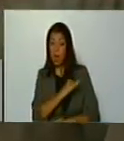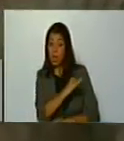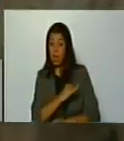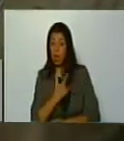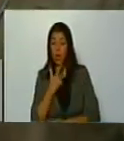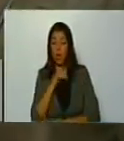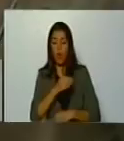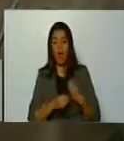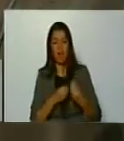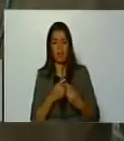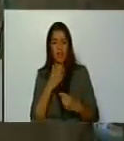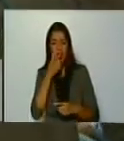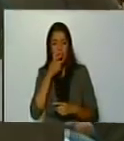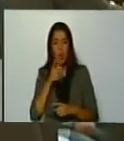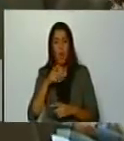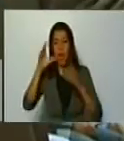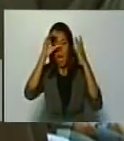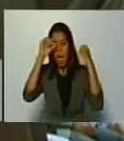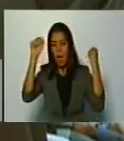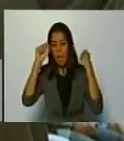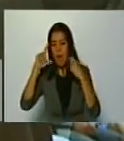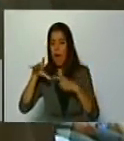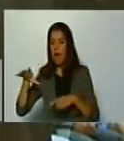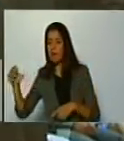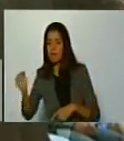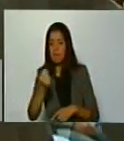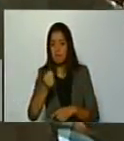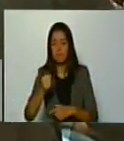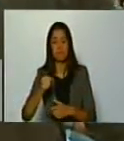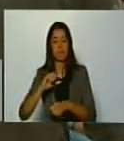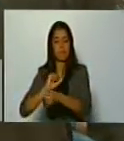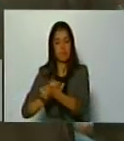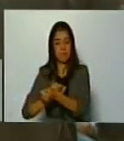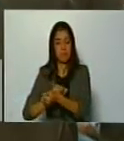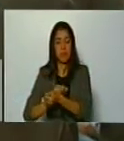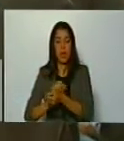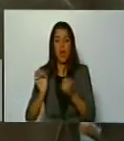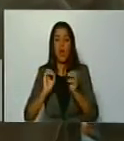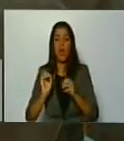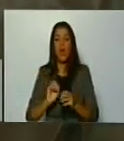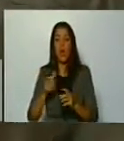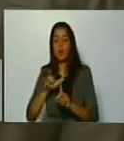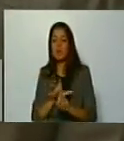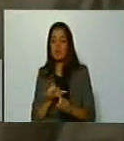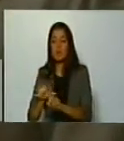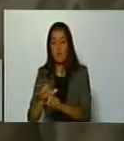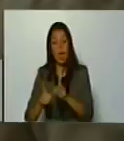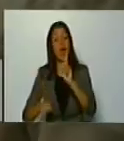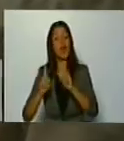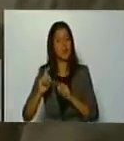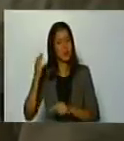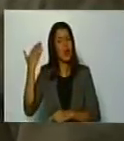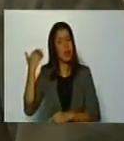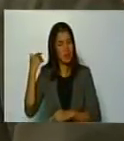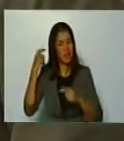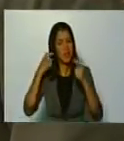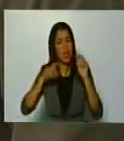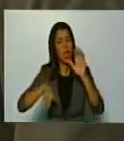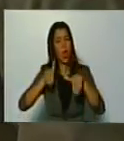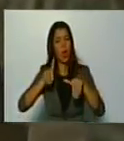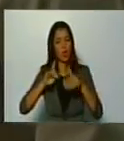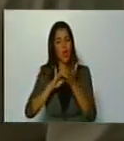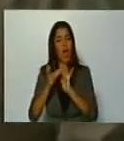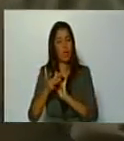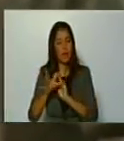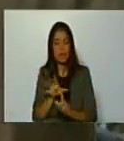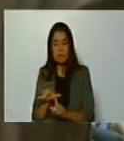no los vamos a ir a buscar las embajadas, o no le vamos a perseguir como persiguieron a los compañeros, algunos de los que estamos aquí, el 11 de abril, y